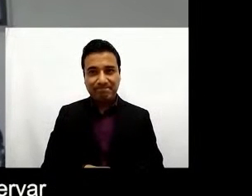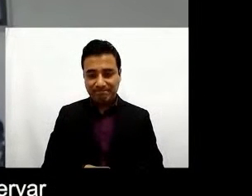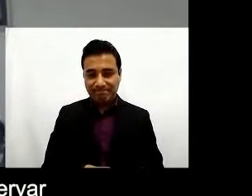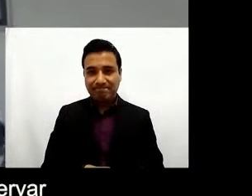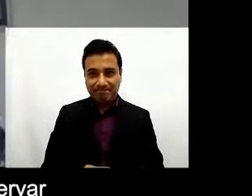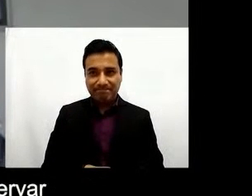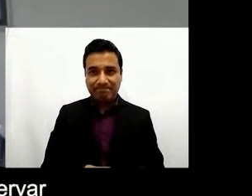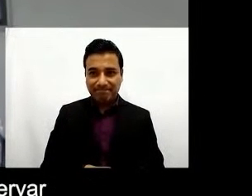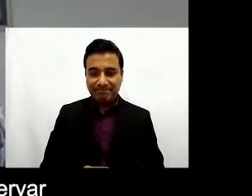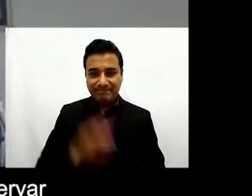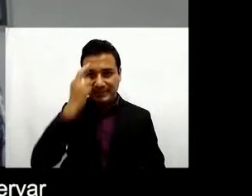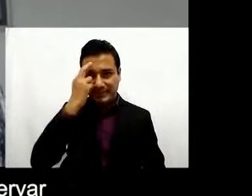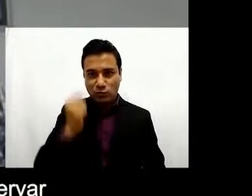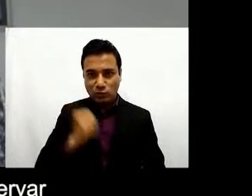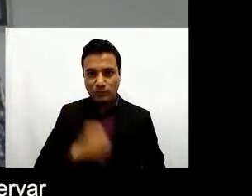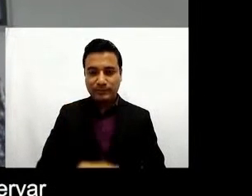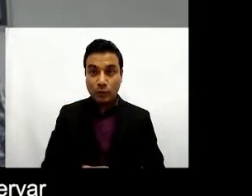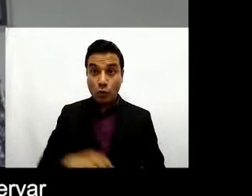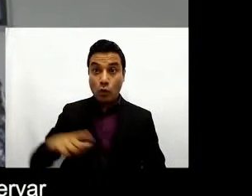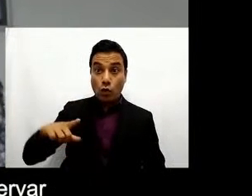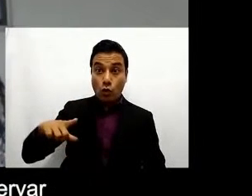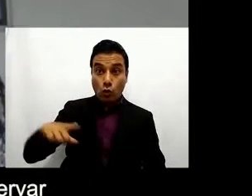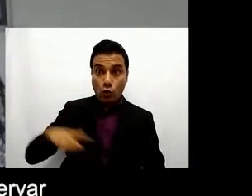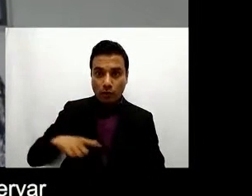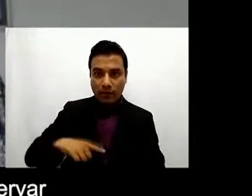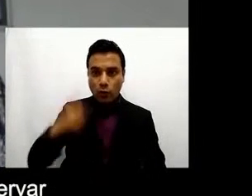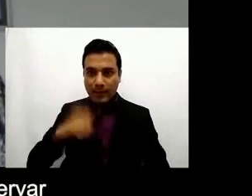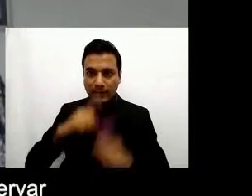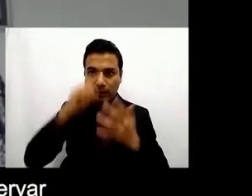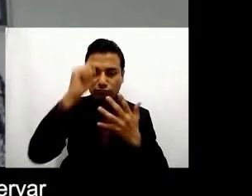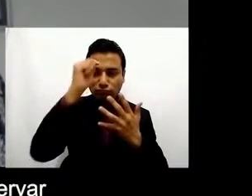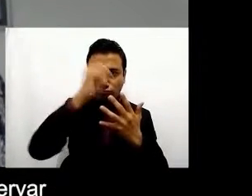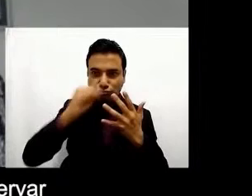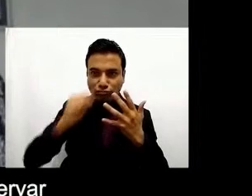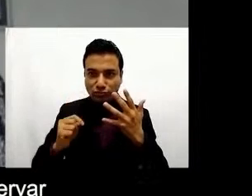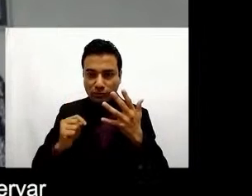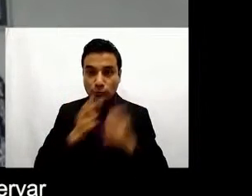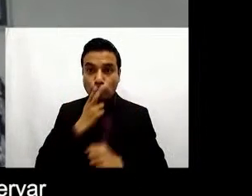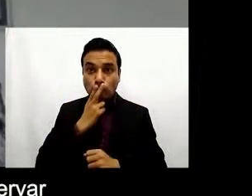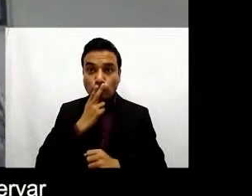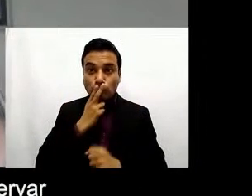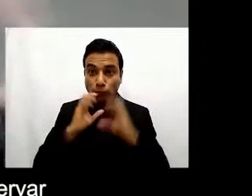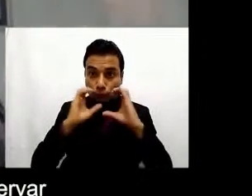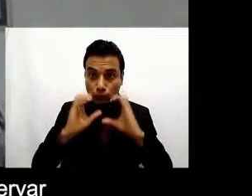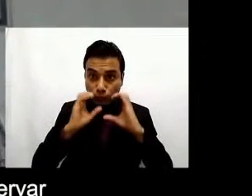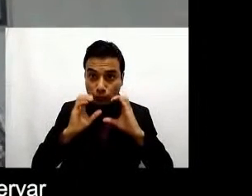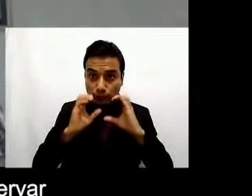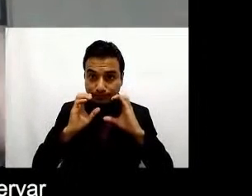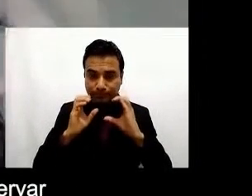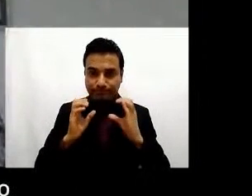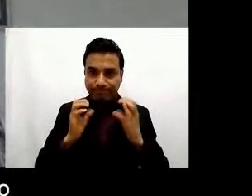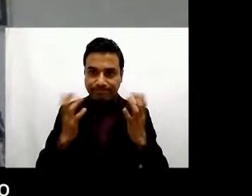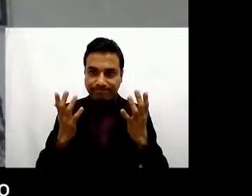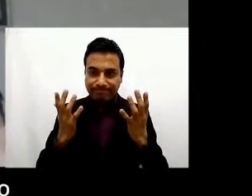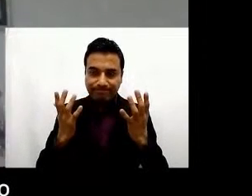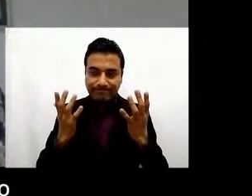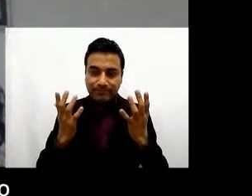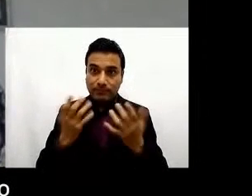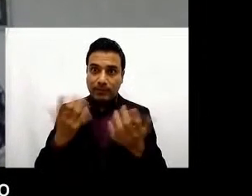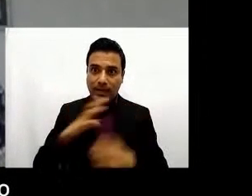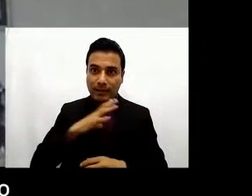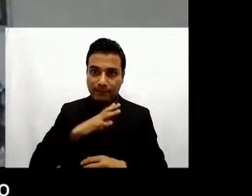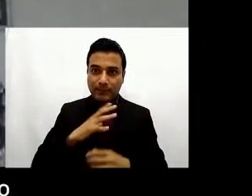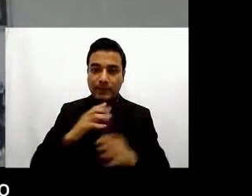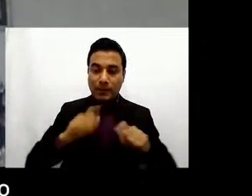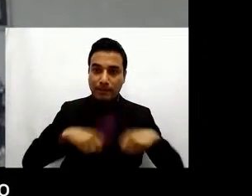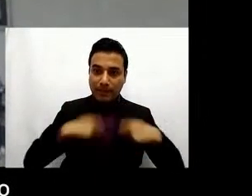de incentivar o de cuidar, de preservar todo lo que en términos de patrimonio cultural, manifestaciones